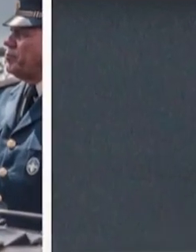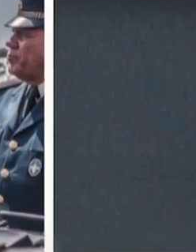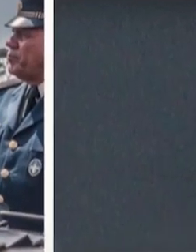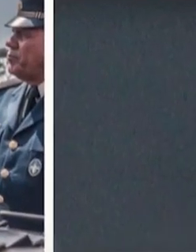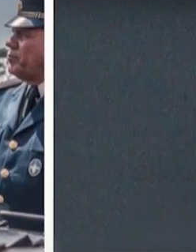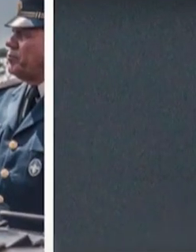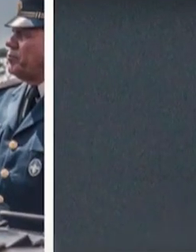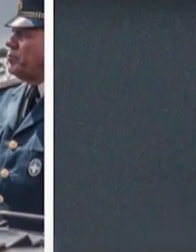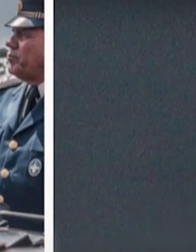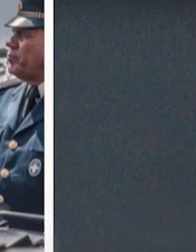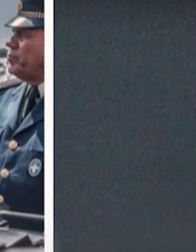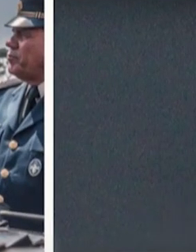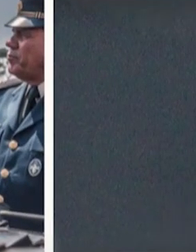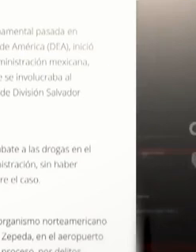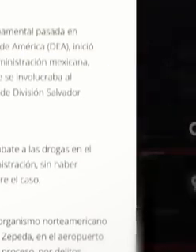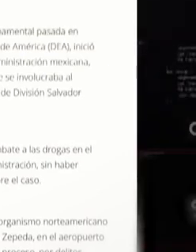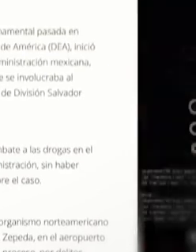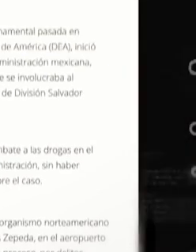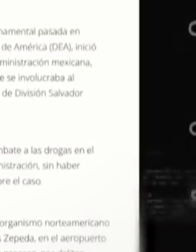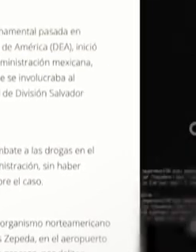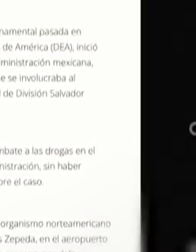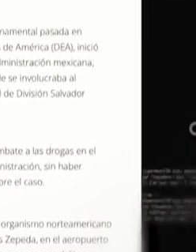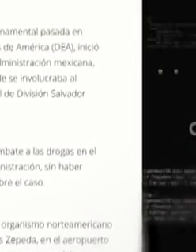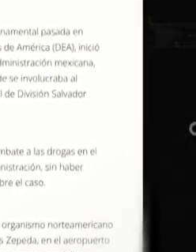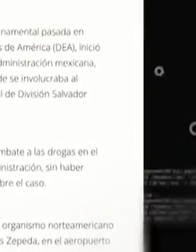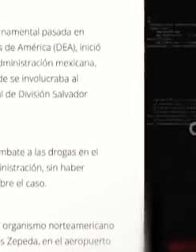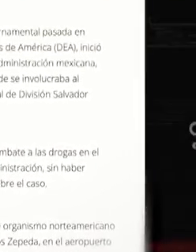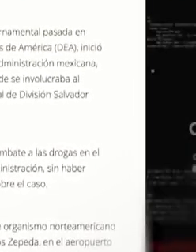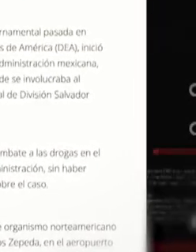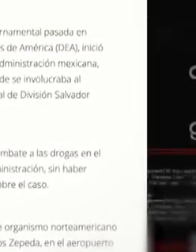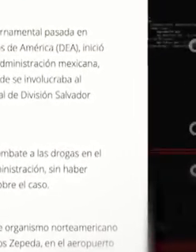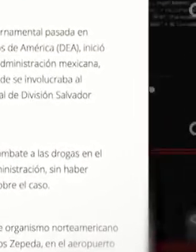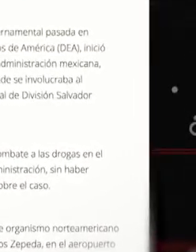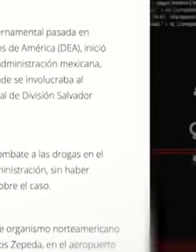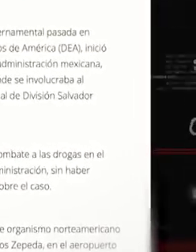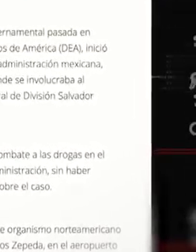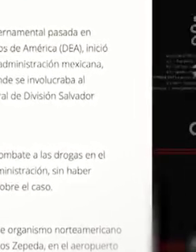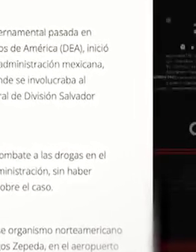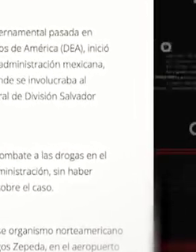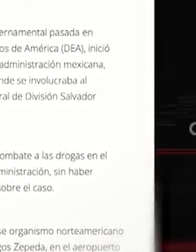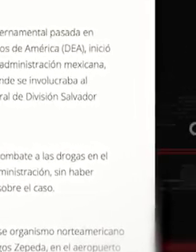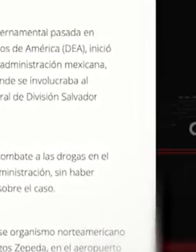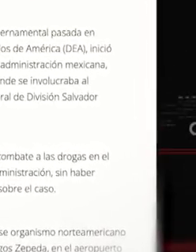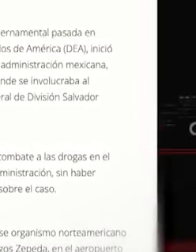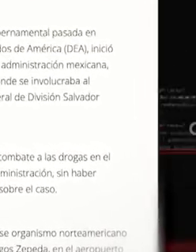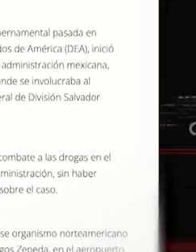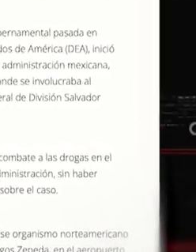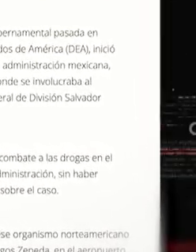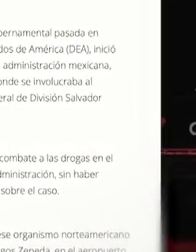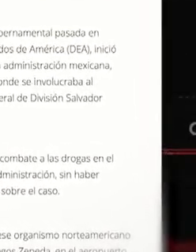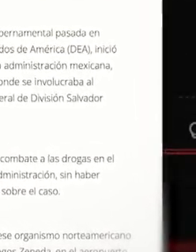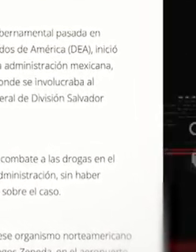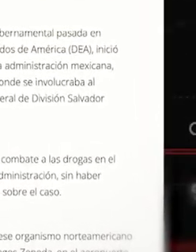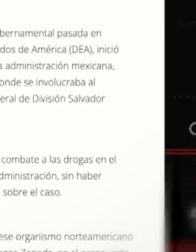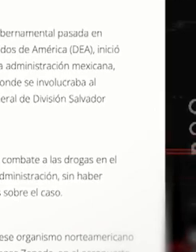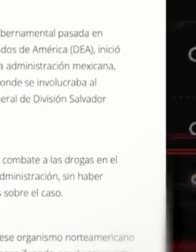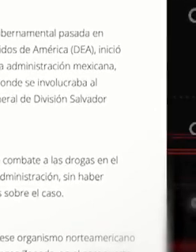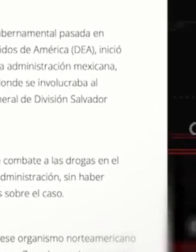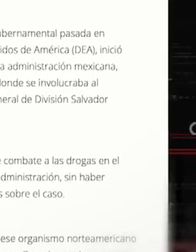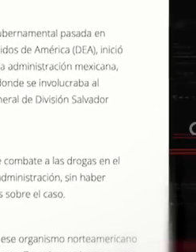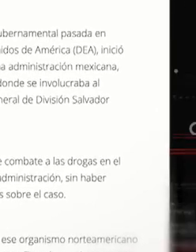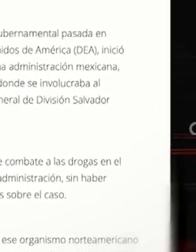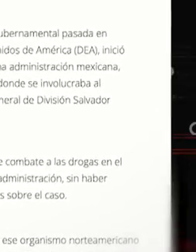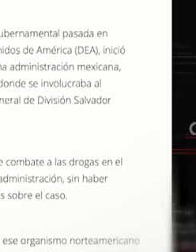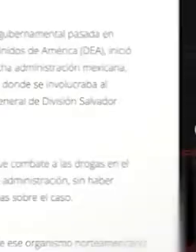Cienfuegos para que pudiera ser juzgado en el país, la Fiscalía General de la República desestimó en enero de 2021 el